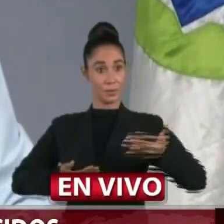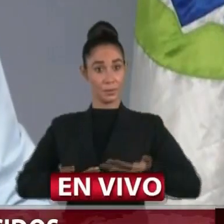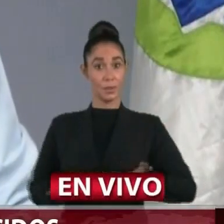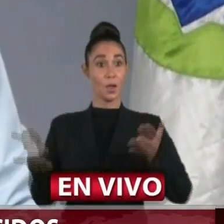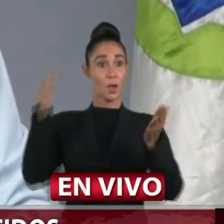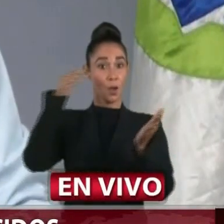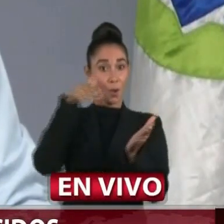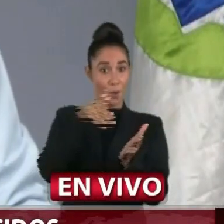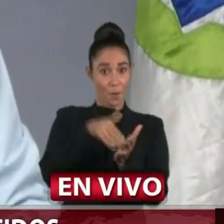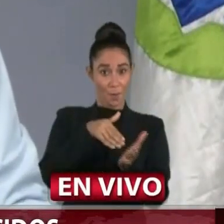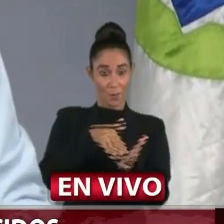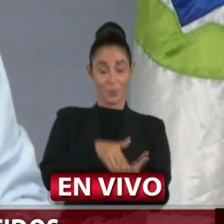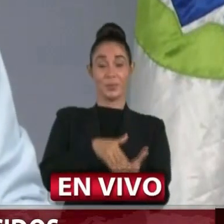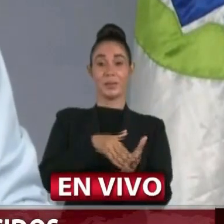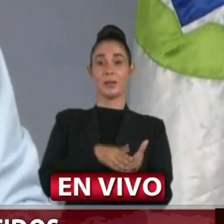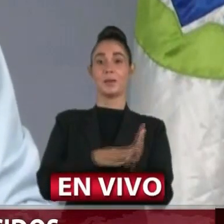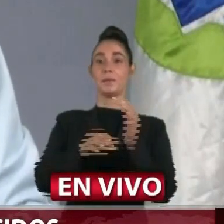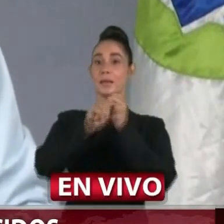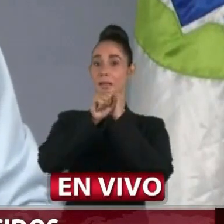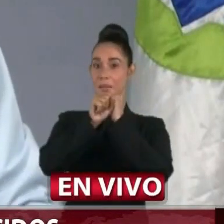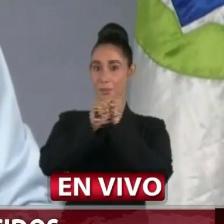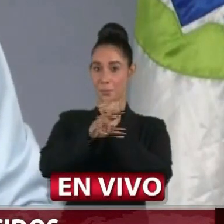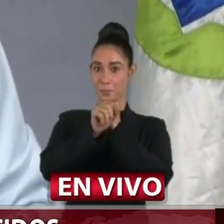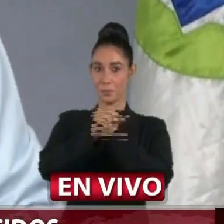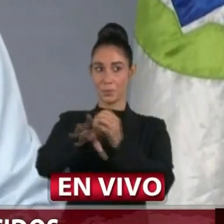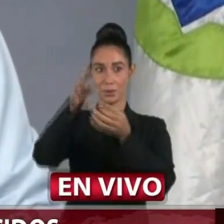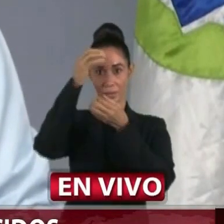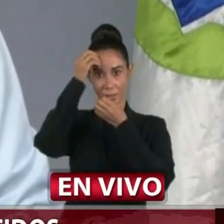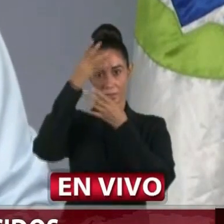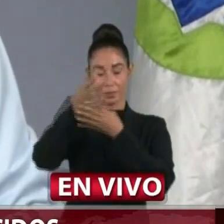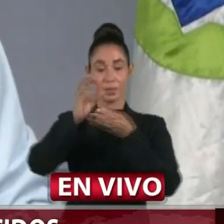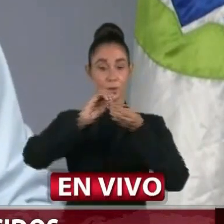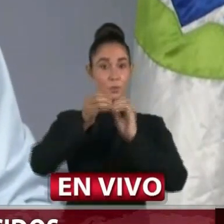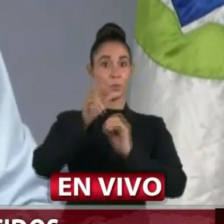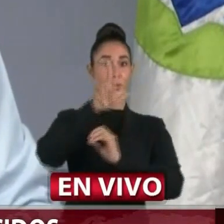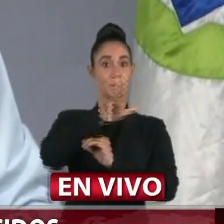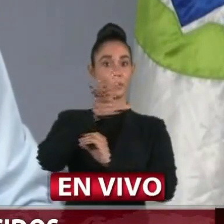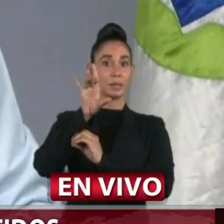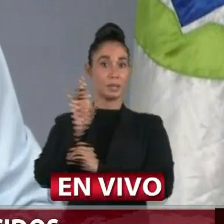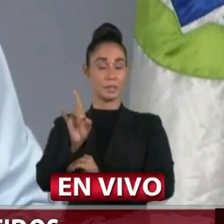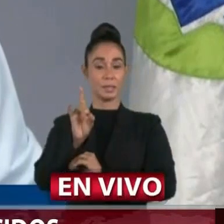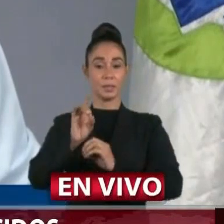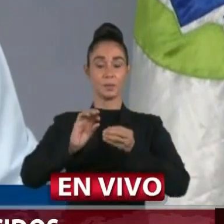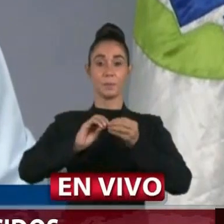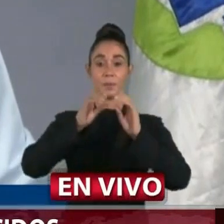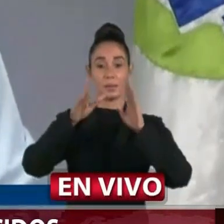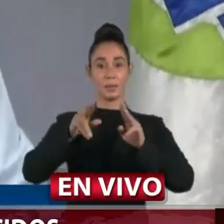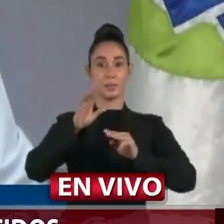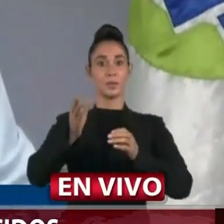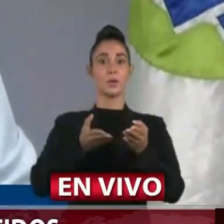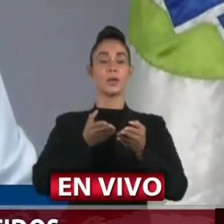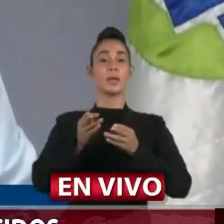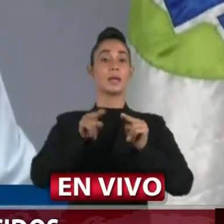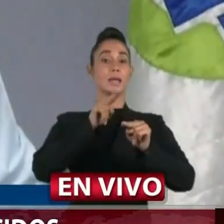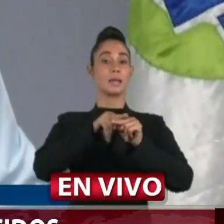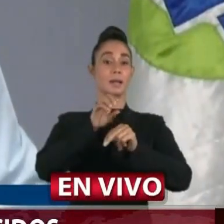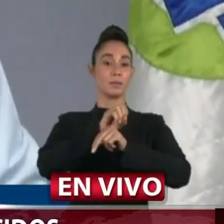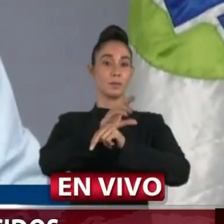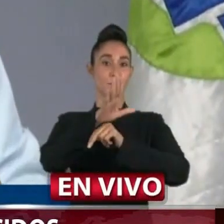Nueva vez a este boletín número 38 de la Dirección General de